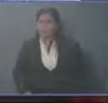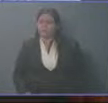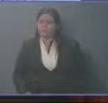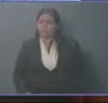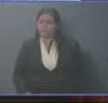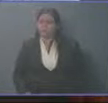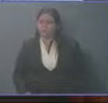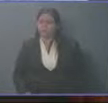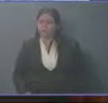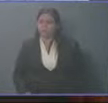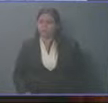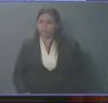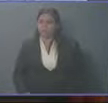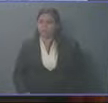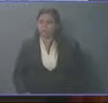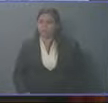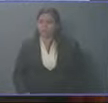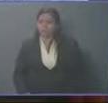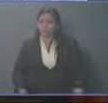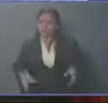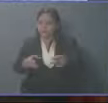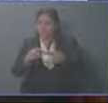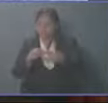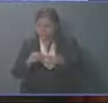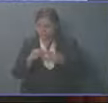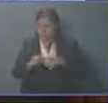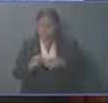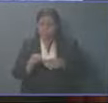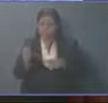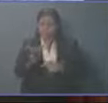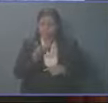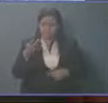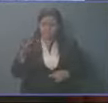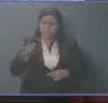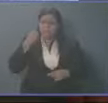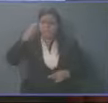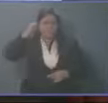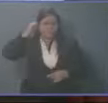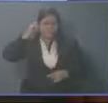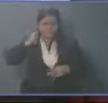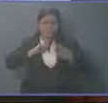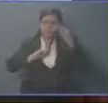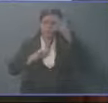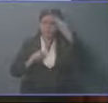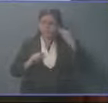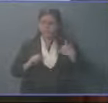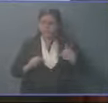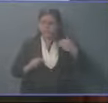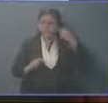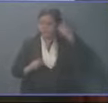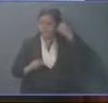y en particular a los a las y los trabajadores.